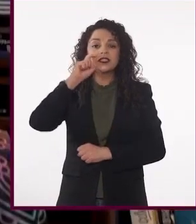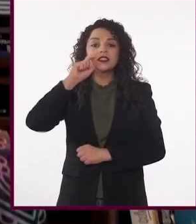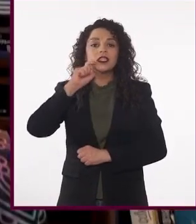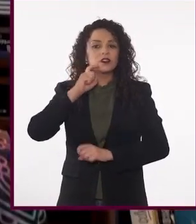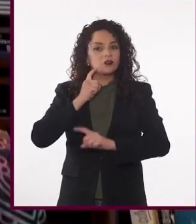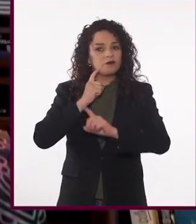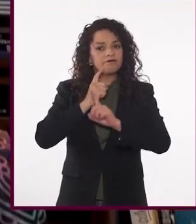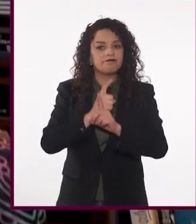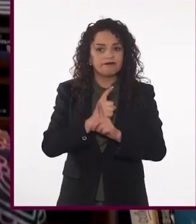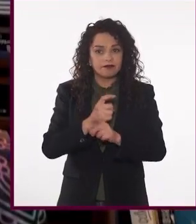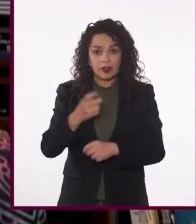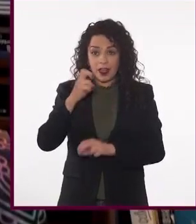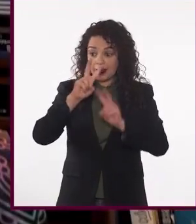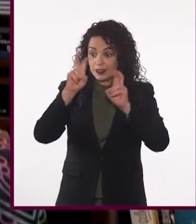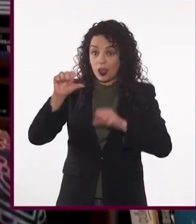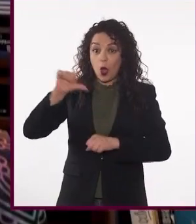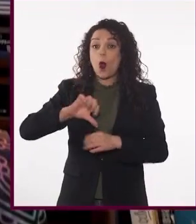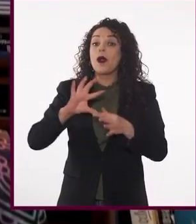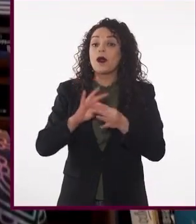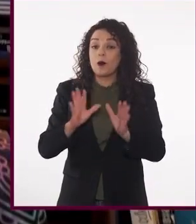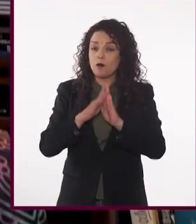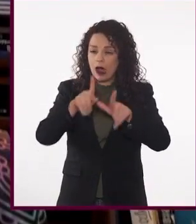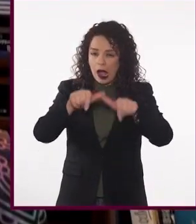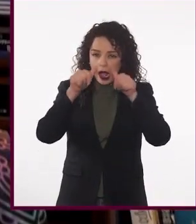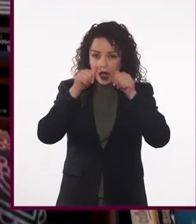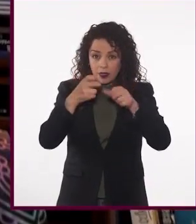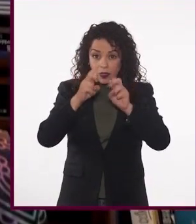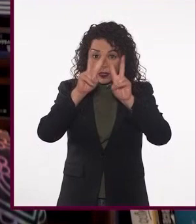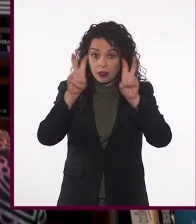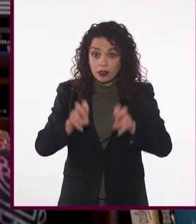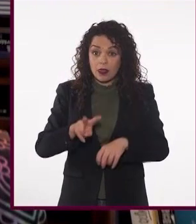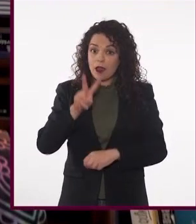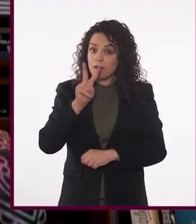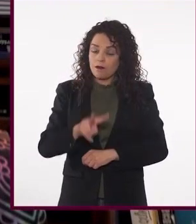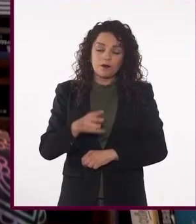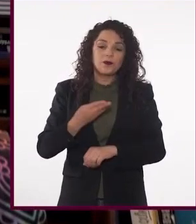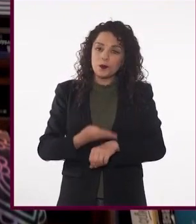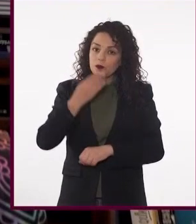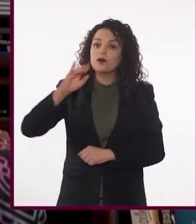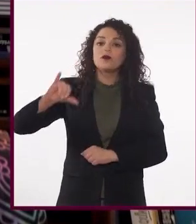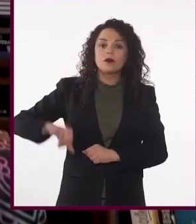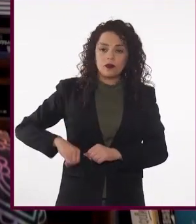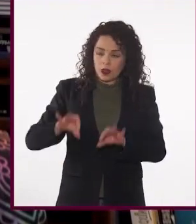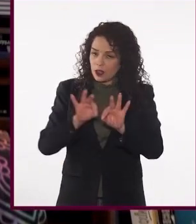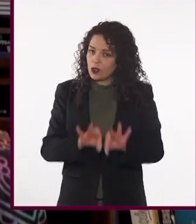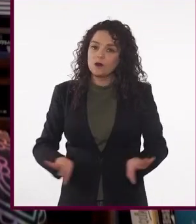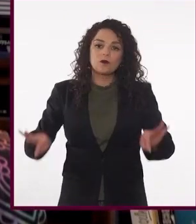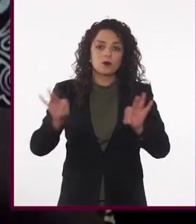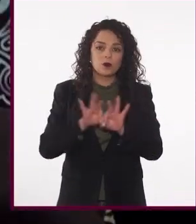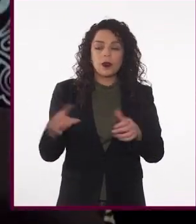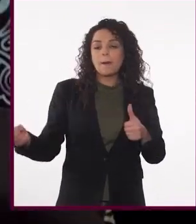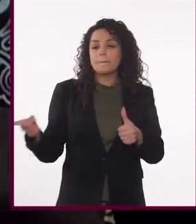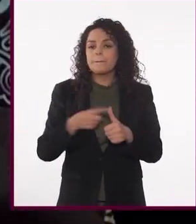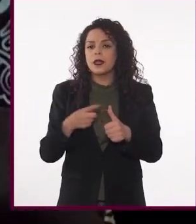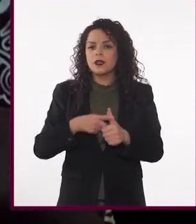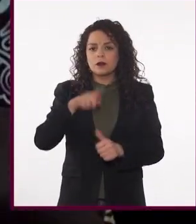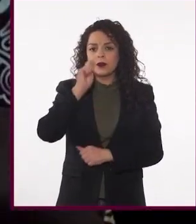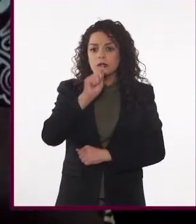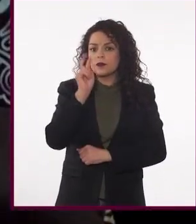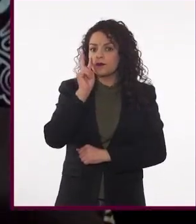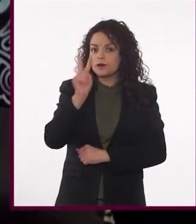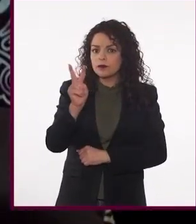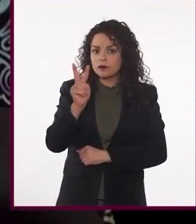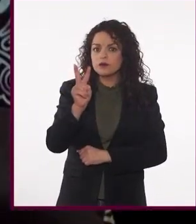De este tema vamos a hablar hoy, así que pongan mucha atención porque este es un tema de primera importancia. Primero que